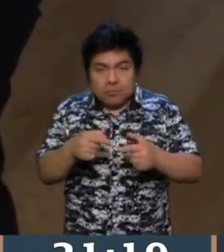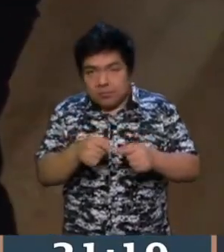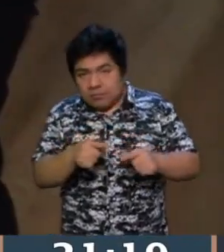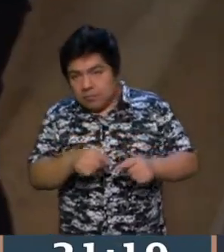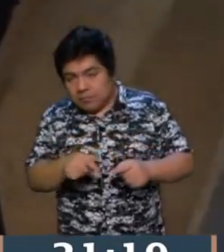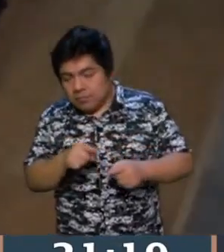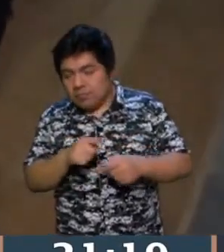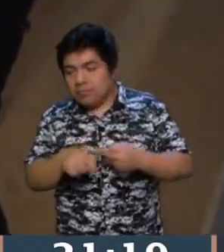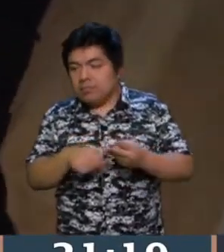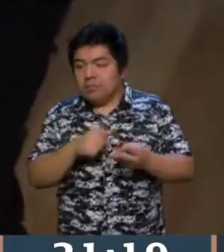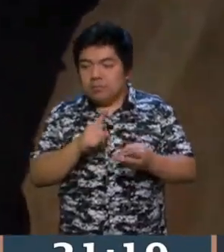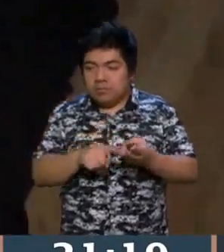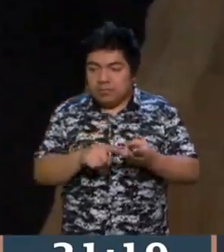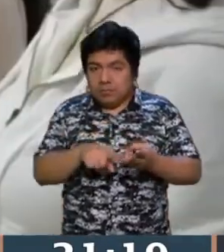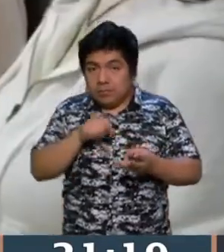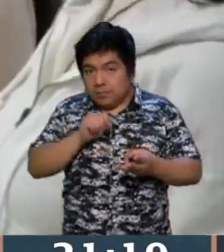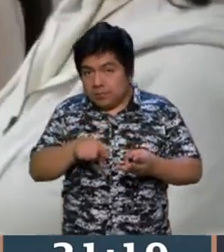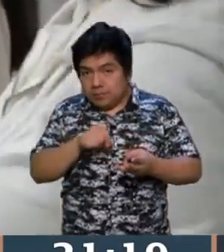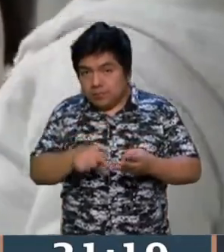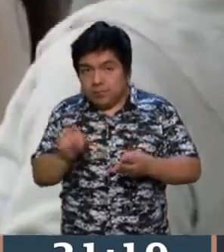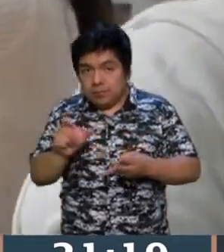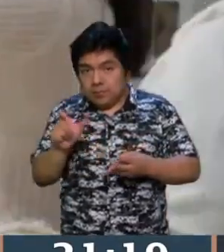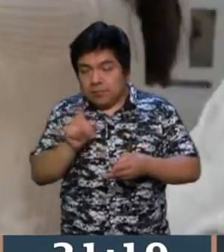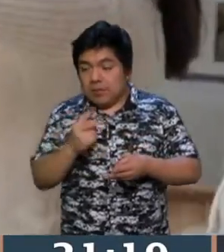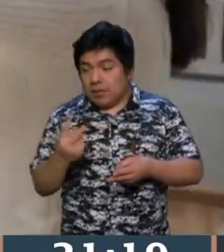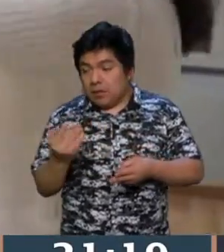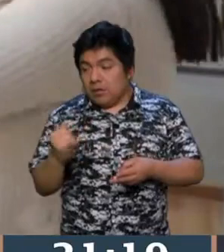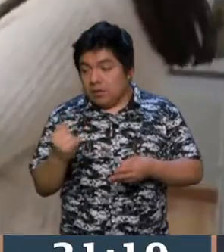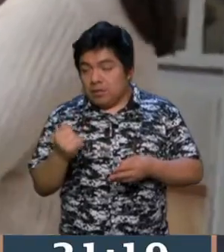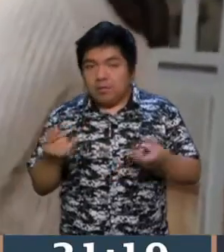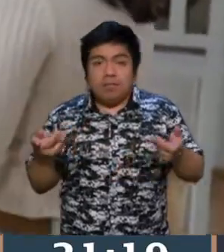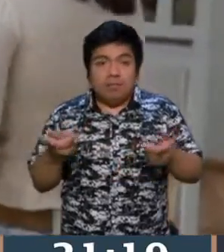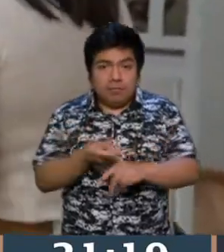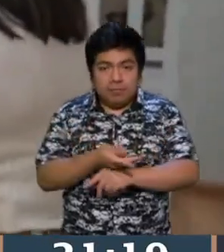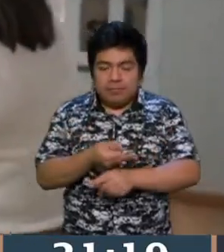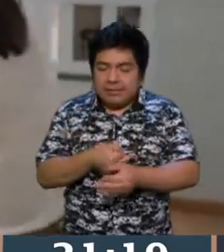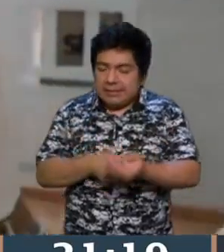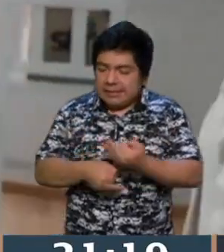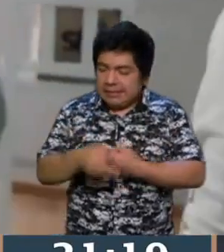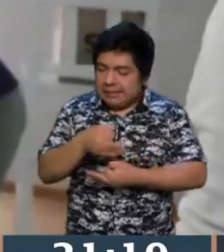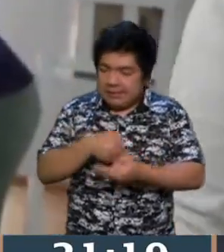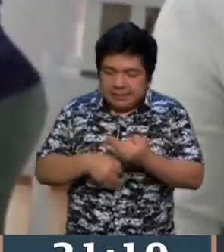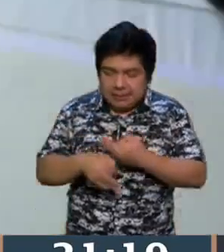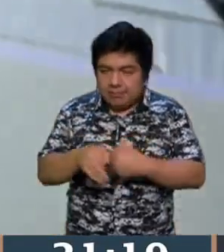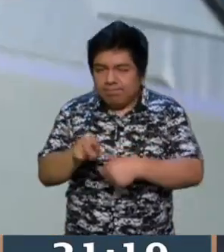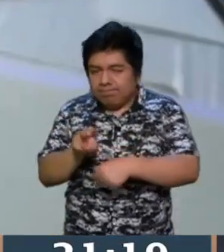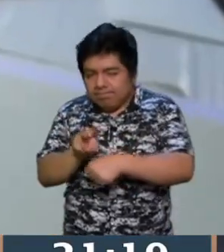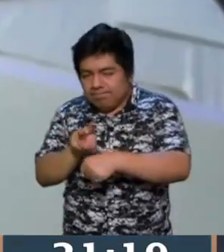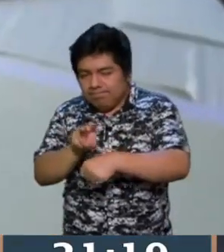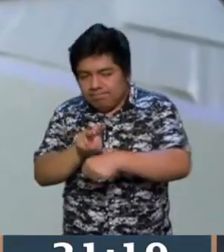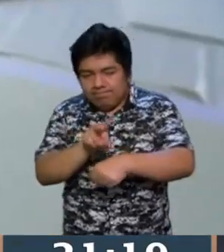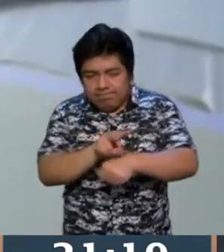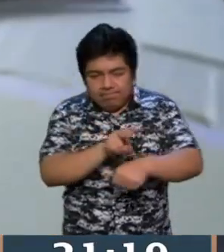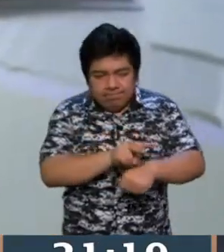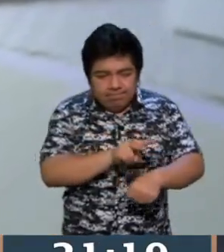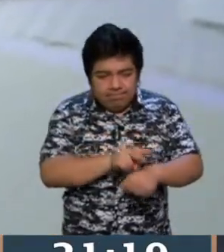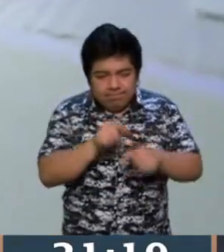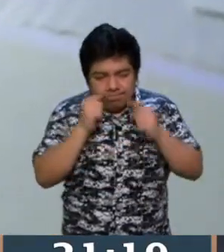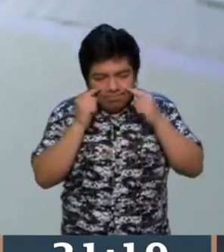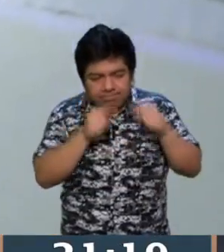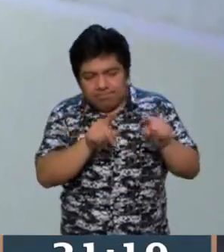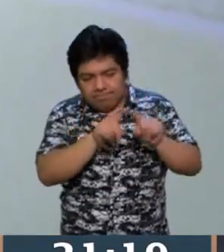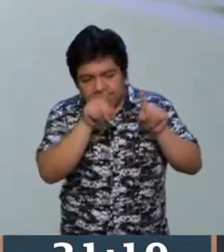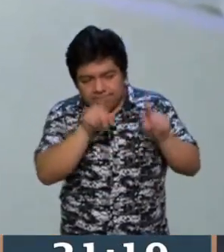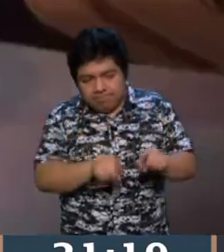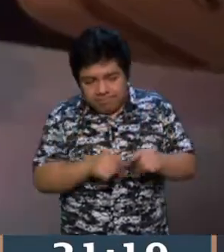las casillas, y por supuesto el día de la jornada electoral, en todo lo que implica la vigilancia de las